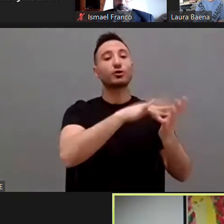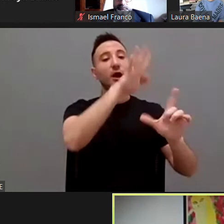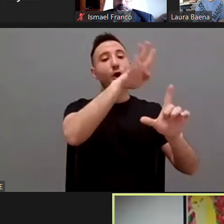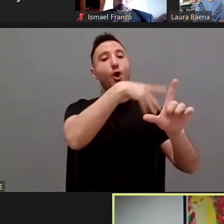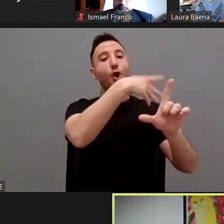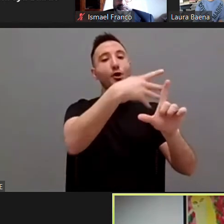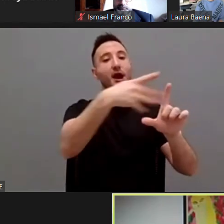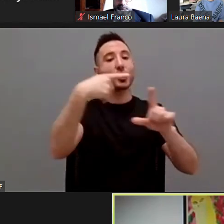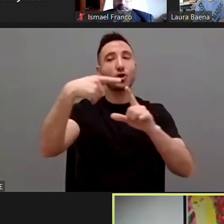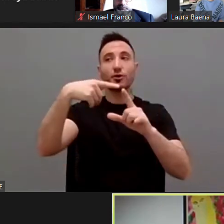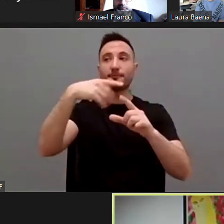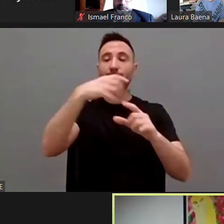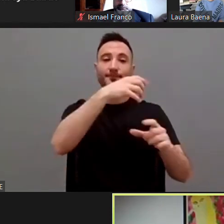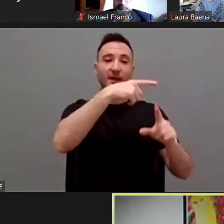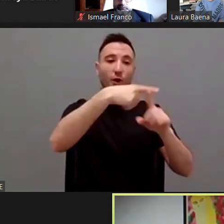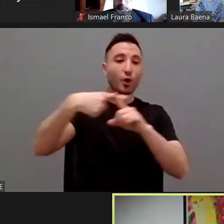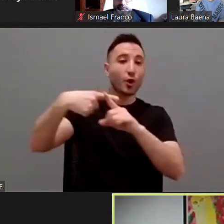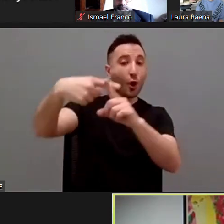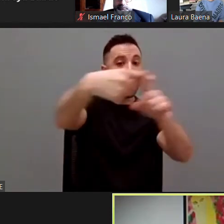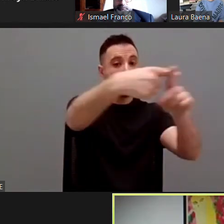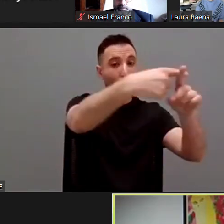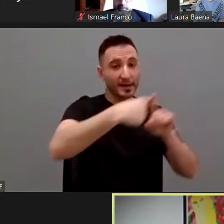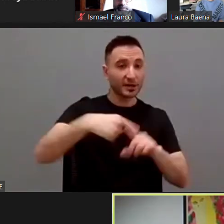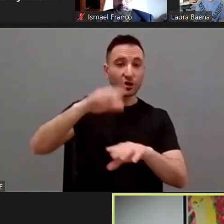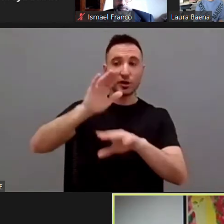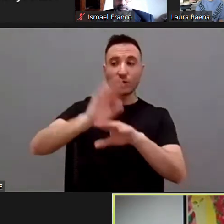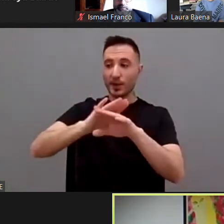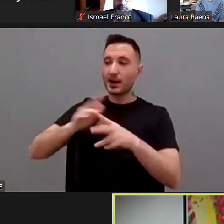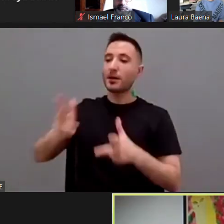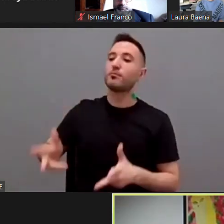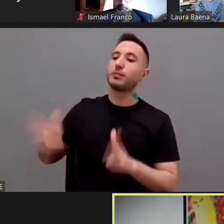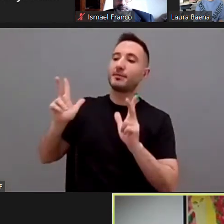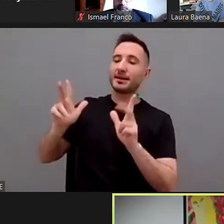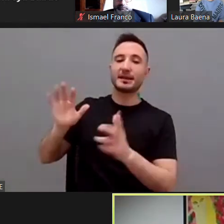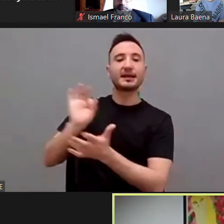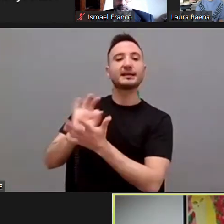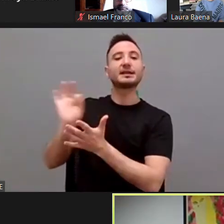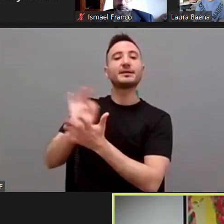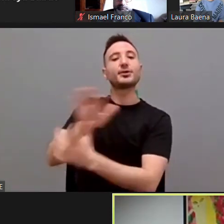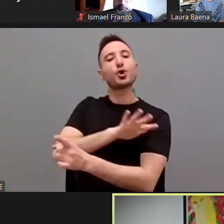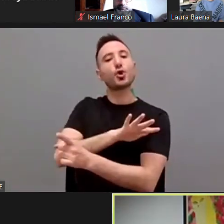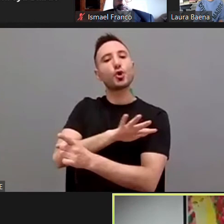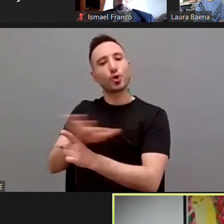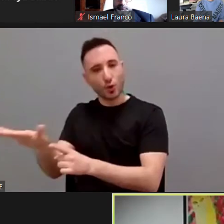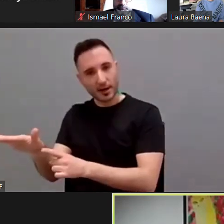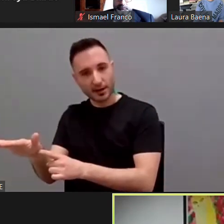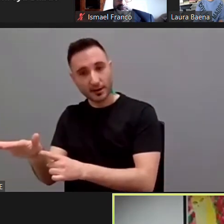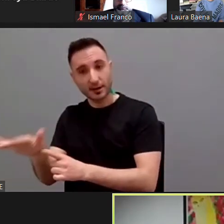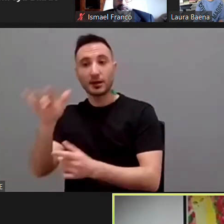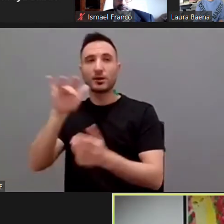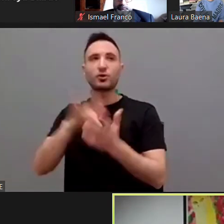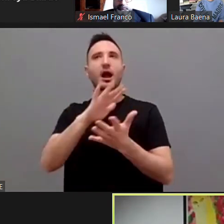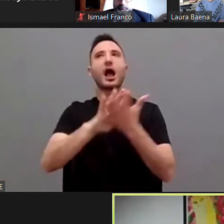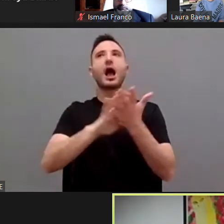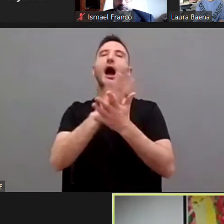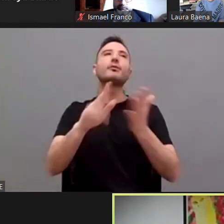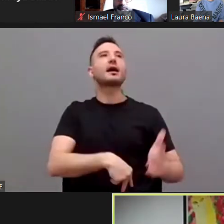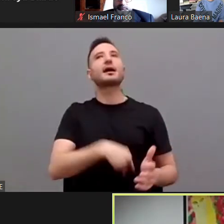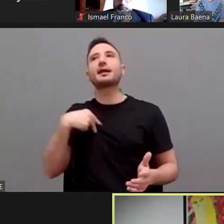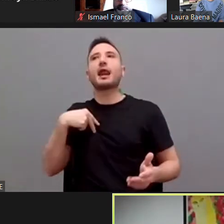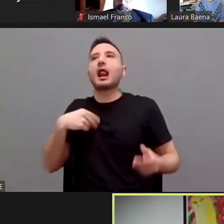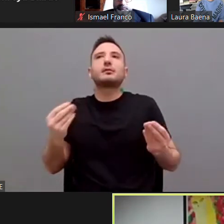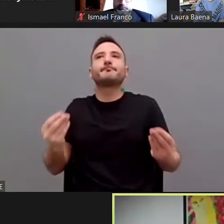que permita garantizar esa cobertura de servicio. No se podrá generalizar